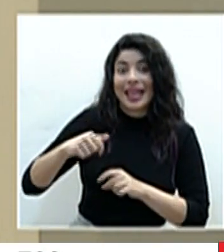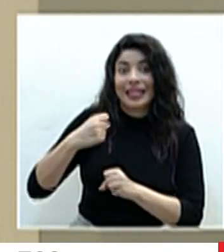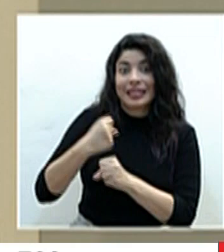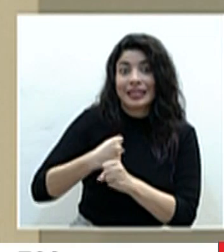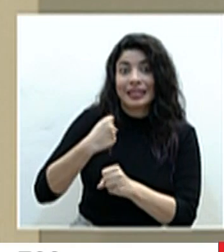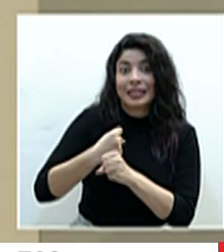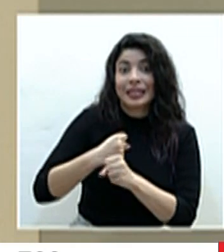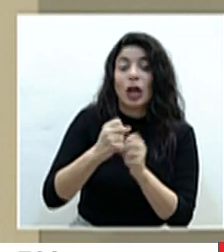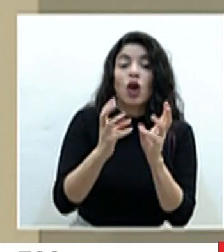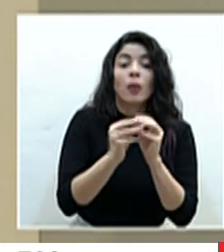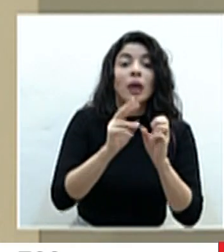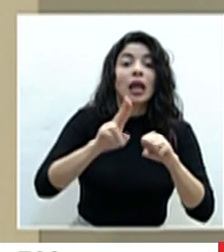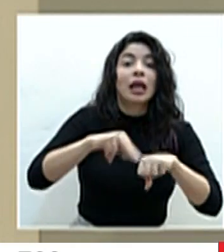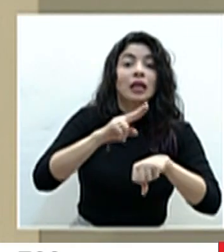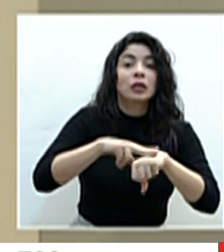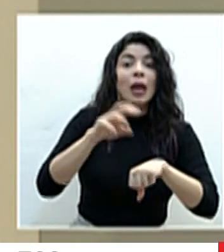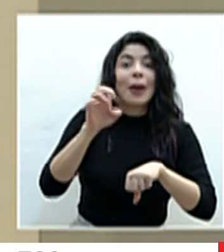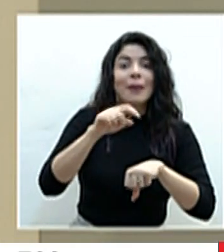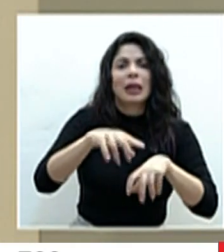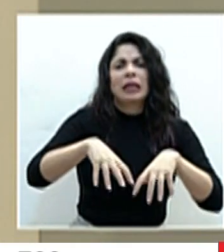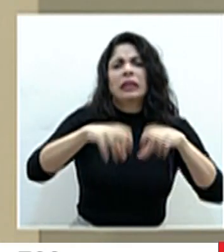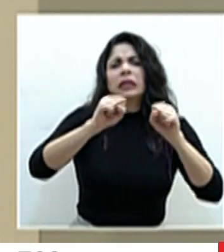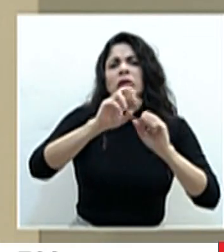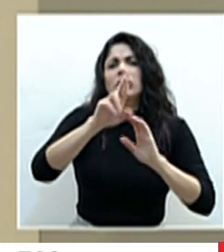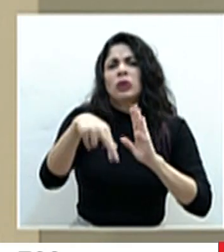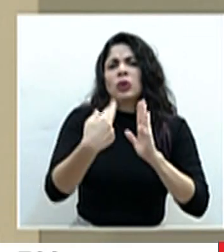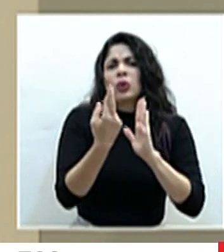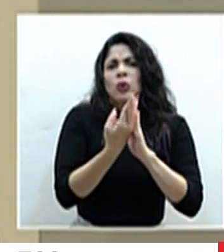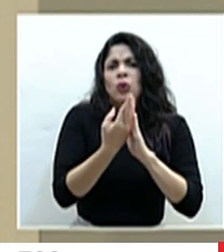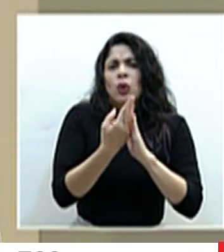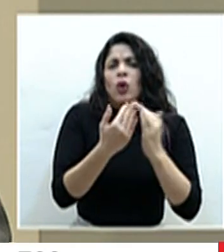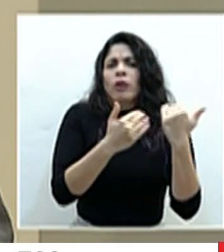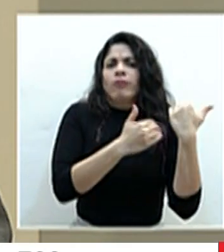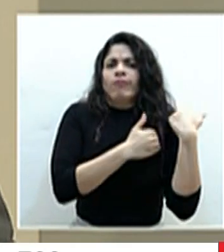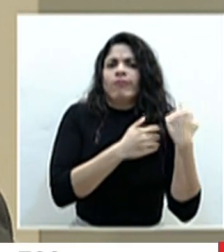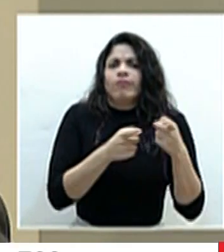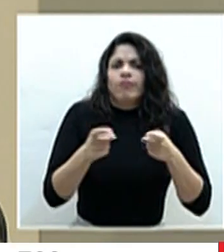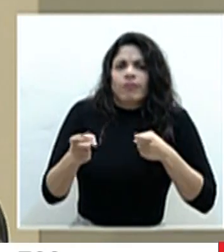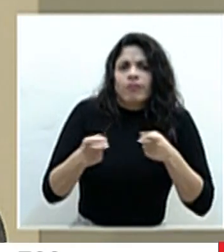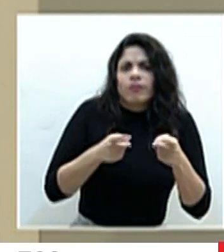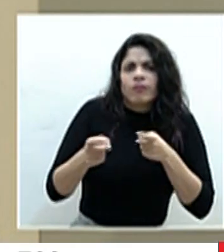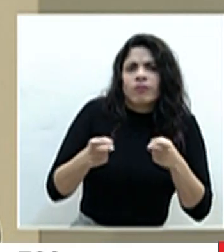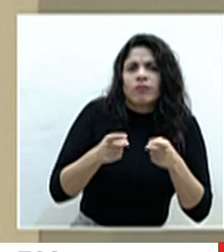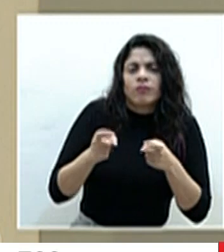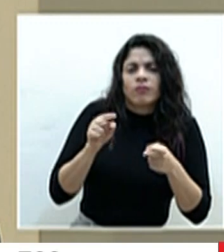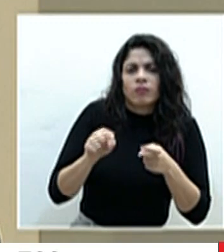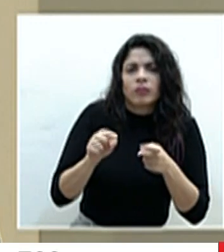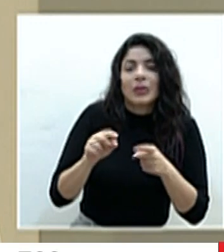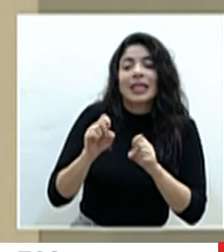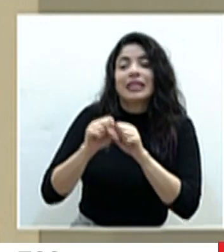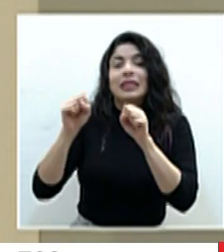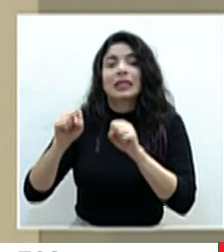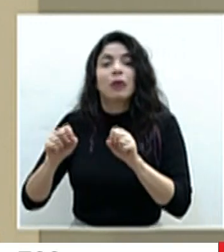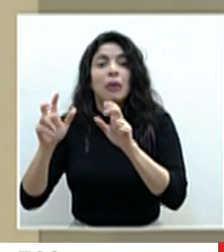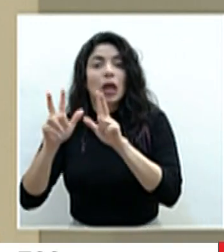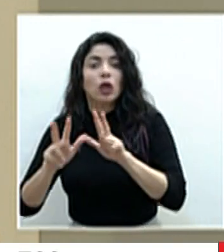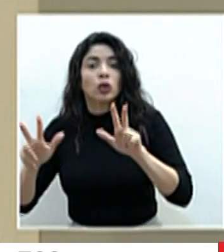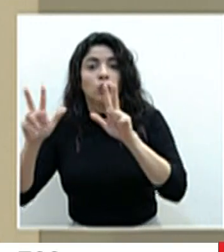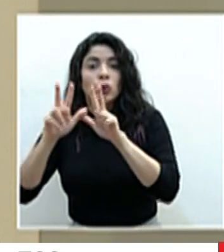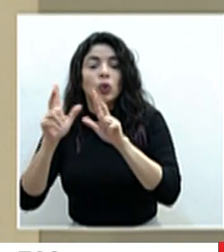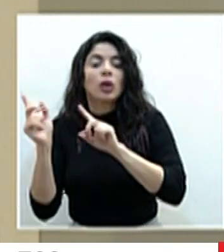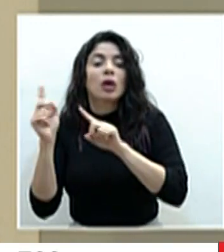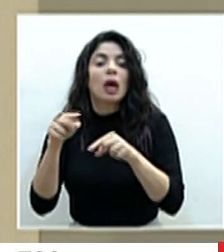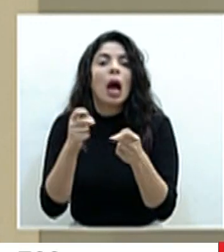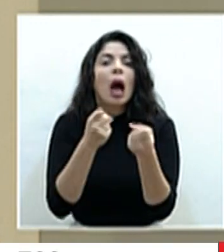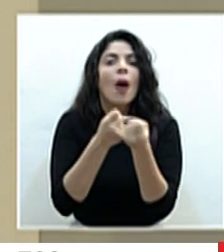la Comisión Nacional de Emergencias jugará un papel de unidad ejecutora desde el punto de vista de la gestión, y el Sistema de Naciones Unidas, con el